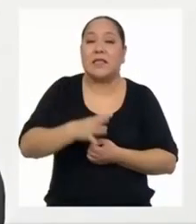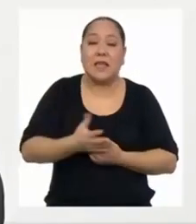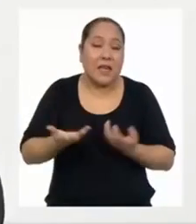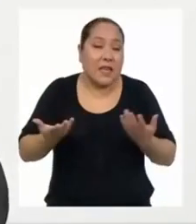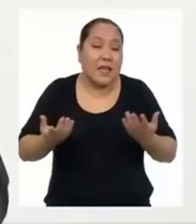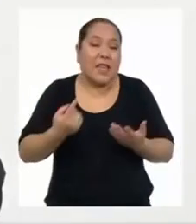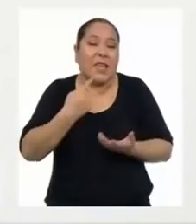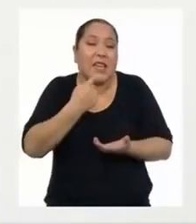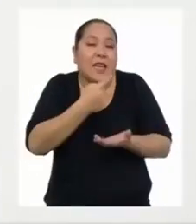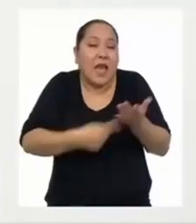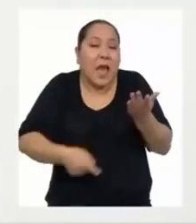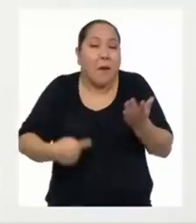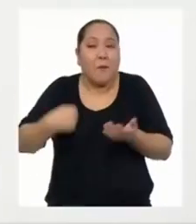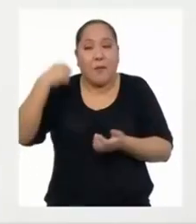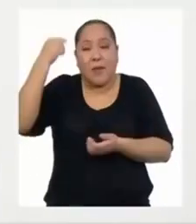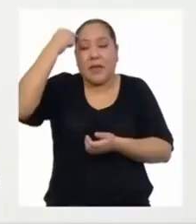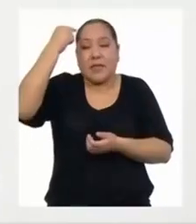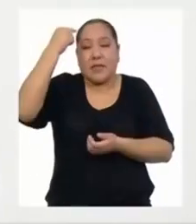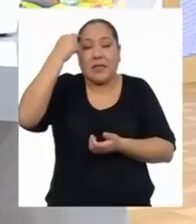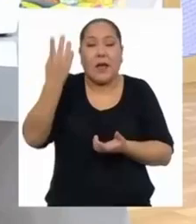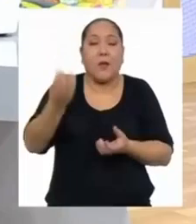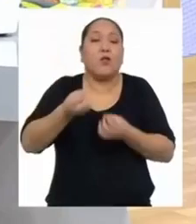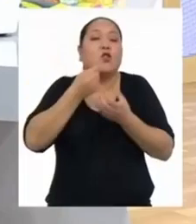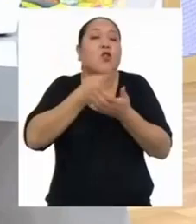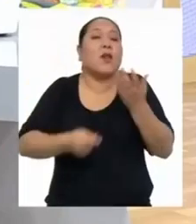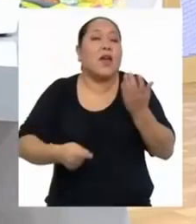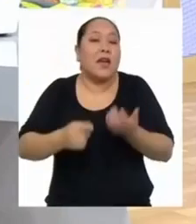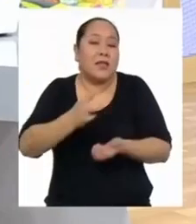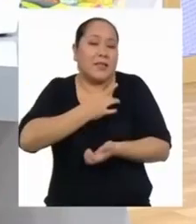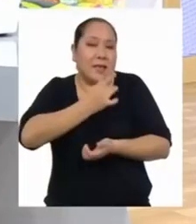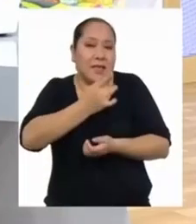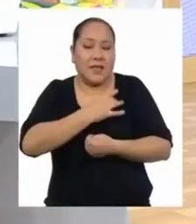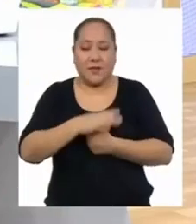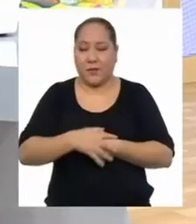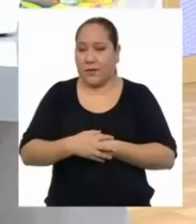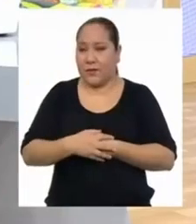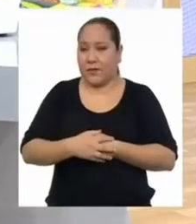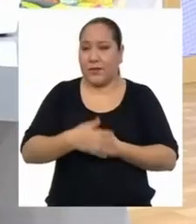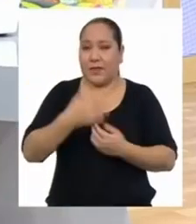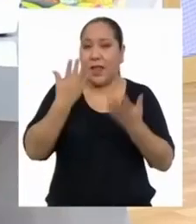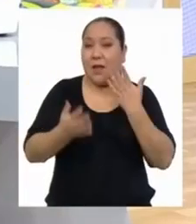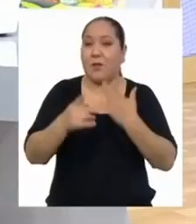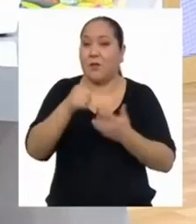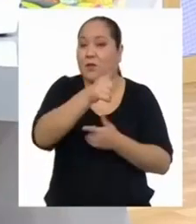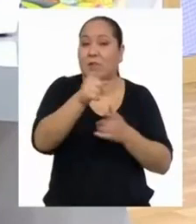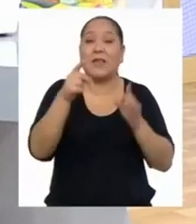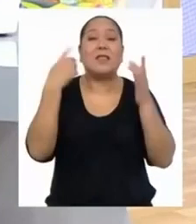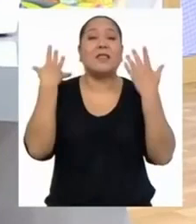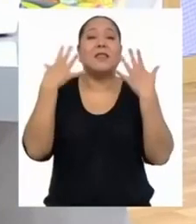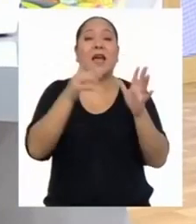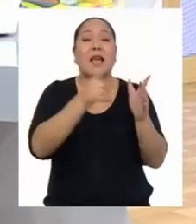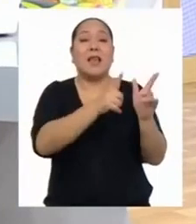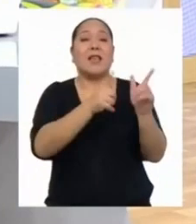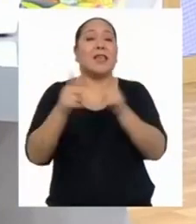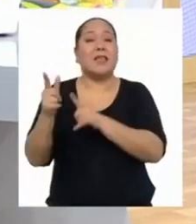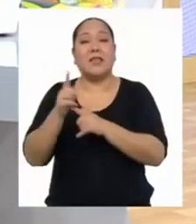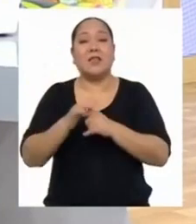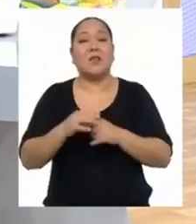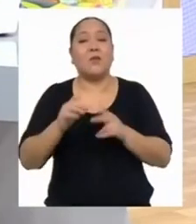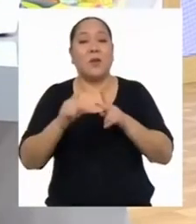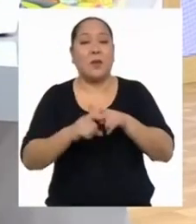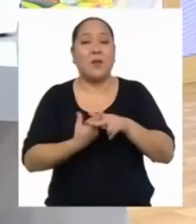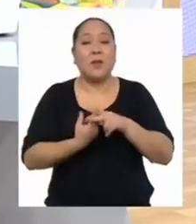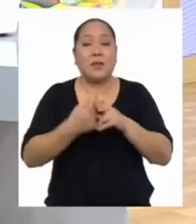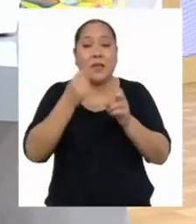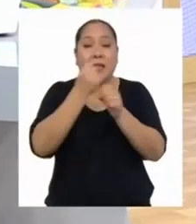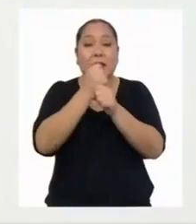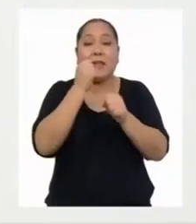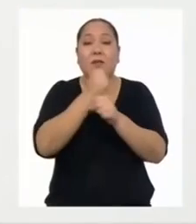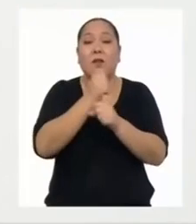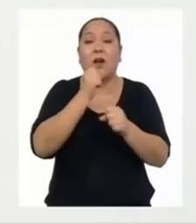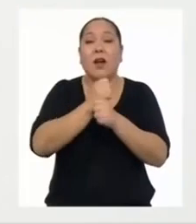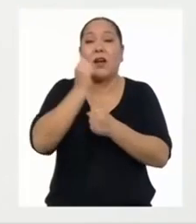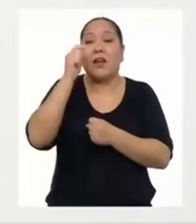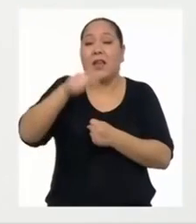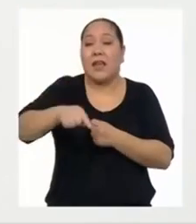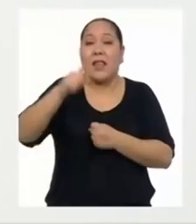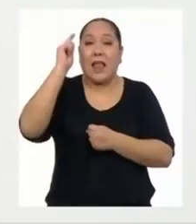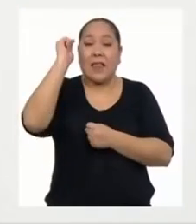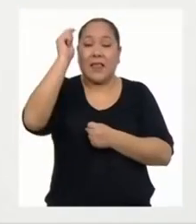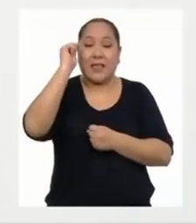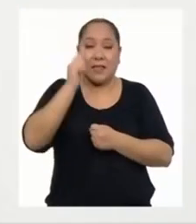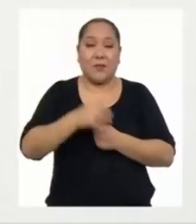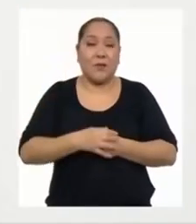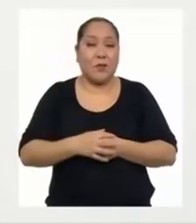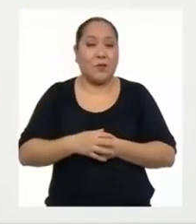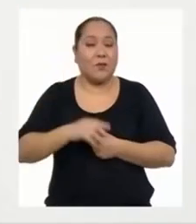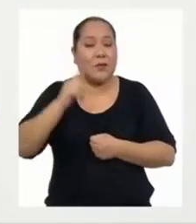que pensamos o sentimos. Seguro que ya están listas y listos para empezar a trabajar en nuestro testimonio.